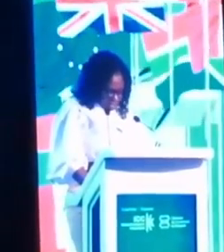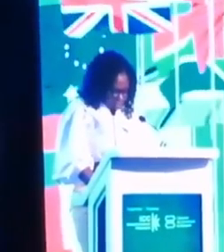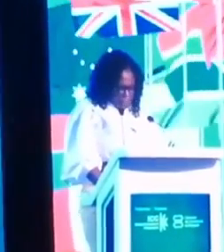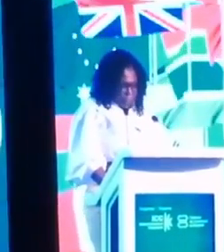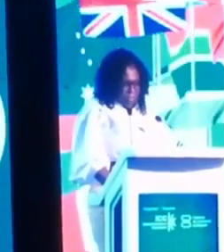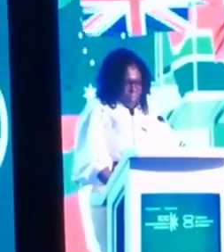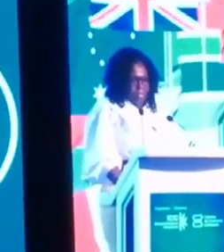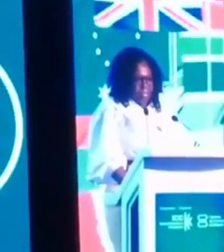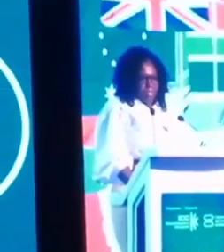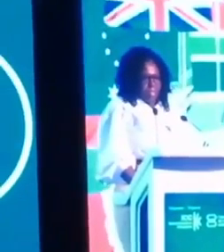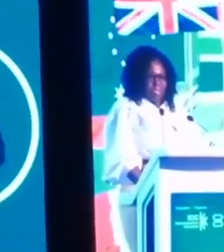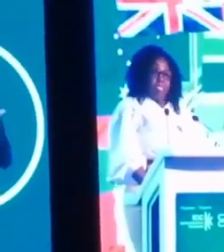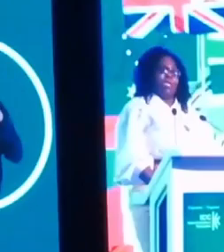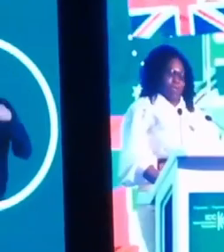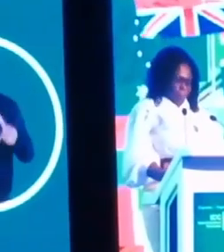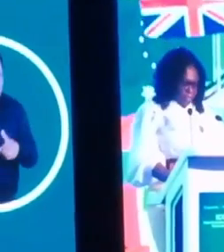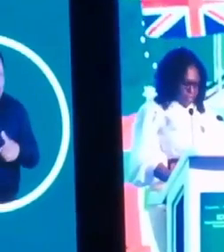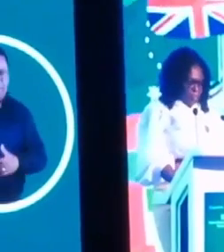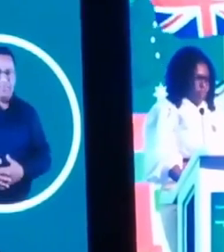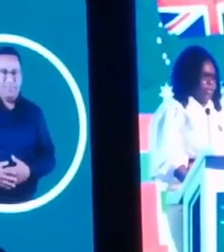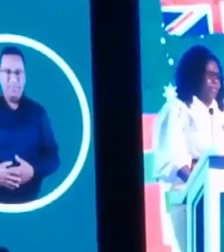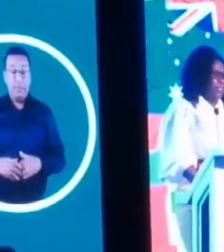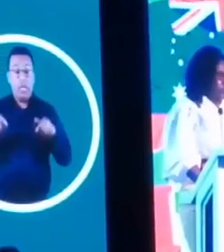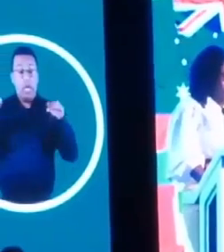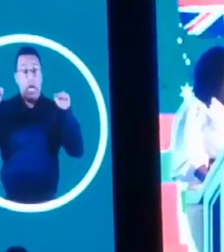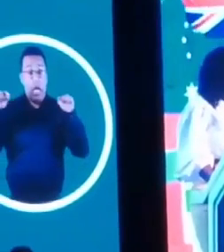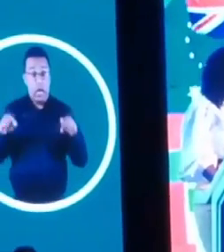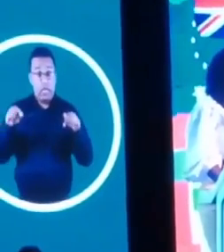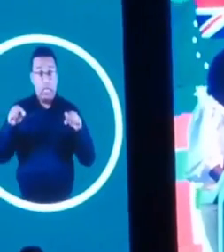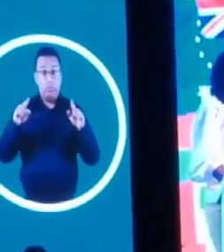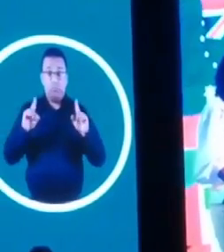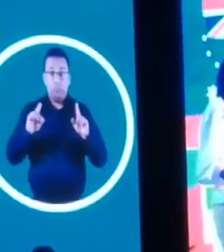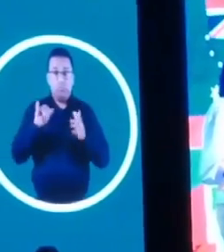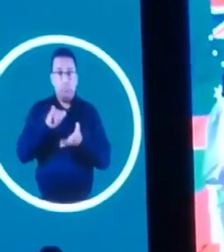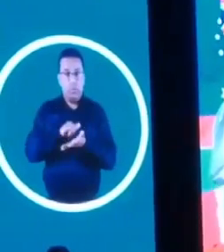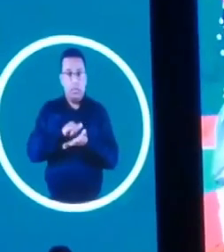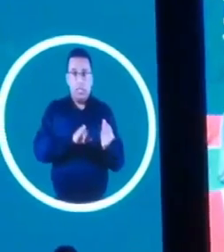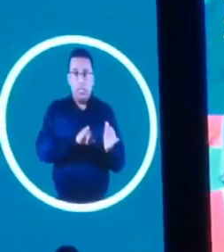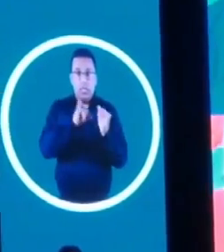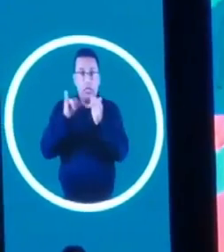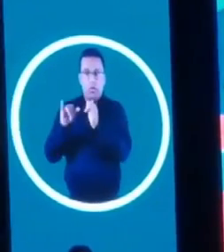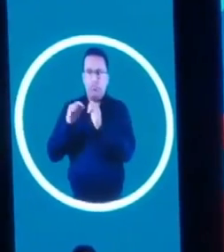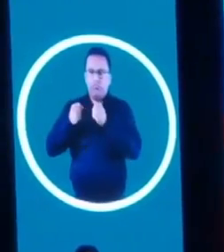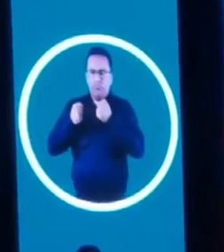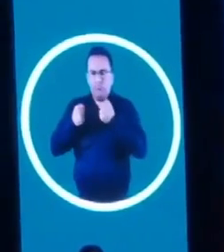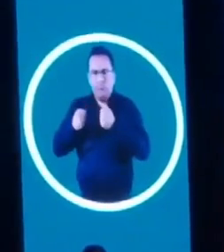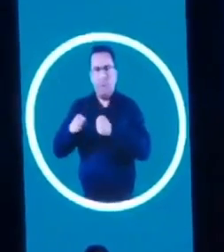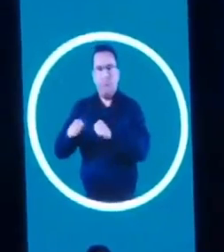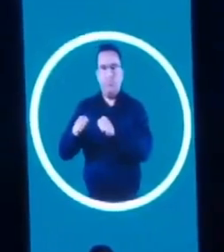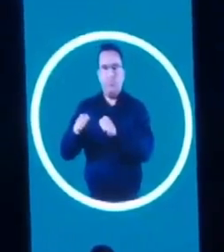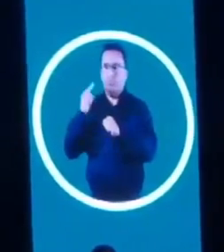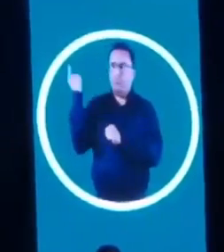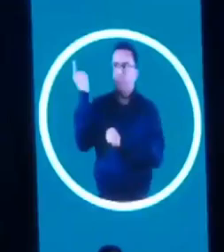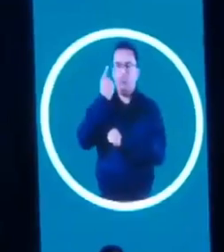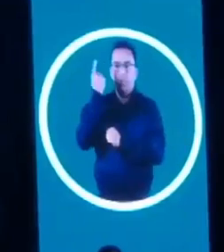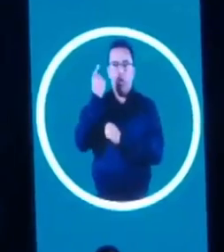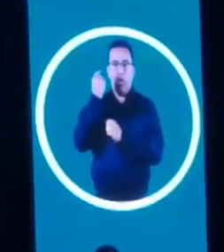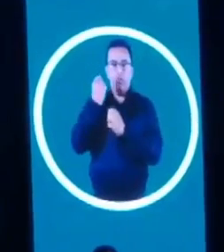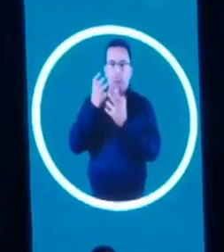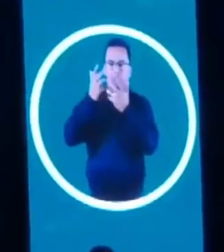nuestro país. Y pasa por la articulación y el esfuerzo de una economía